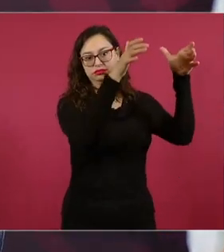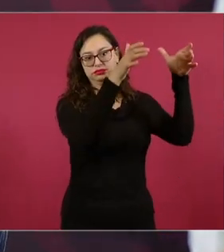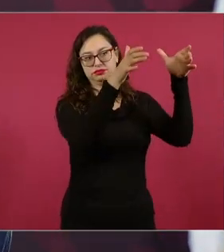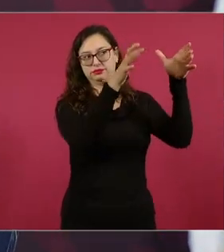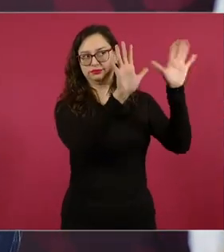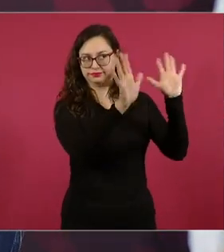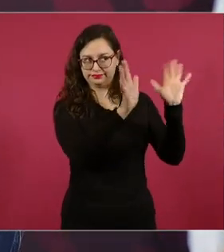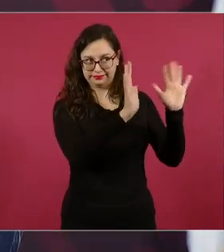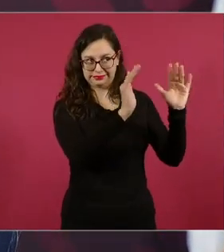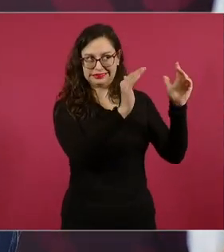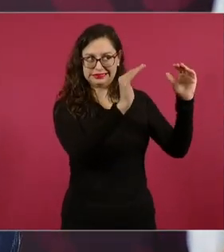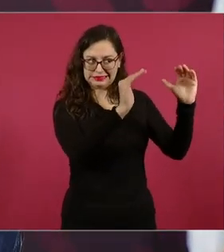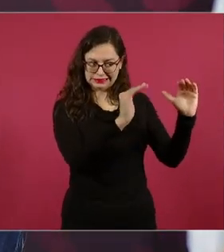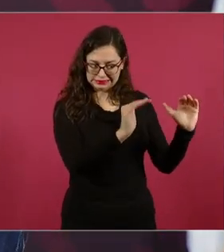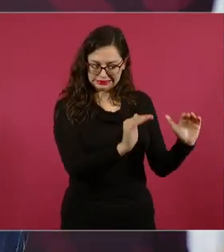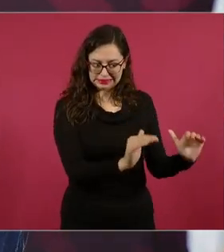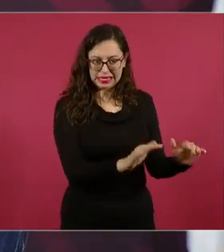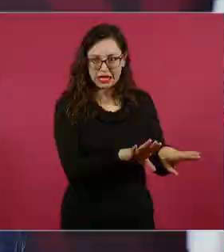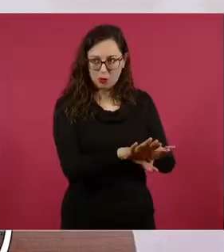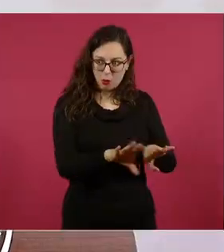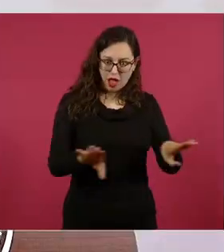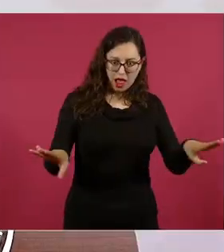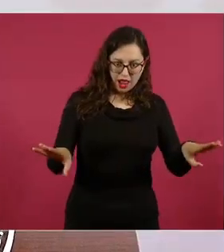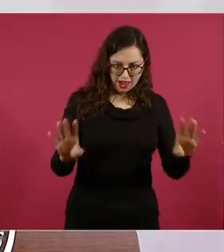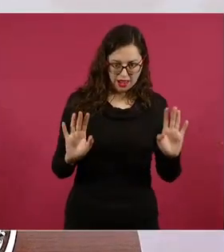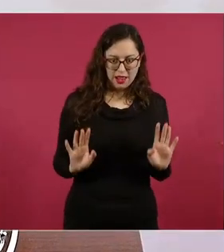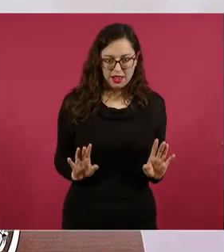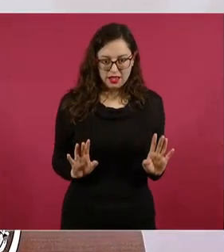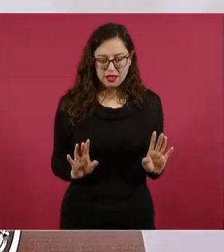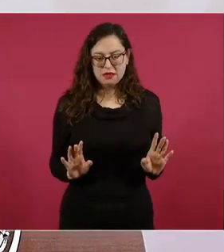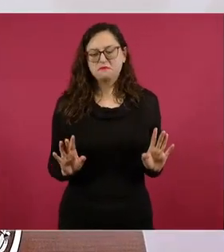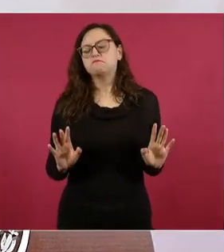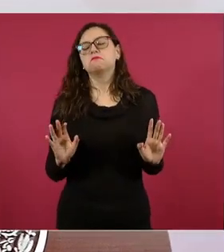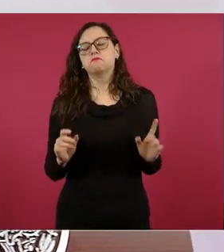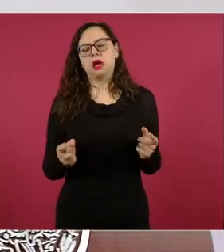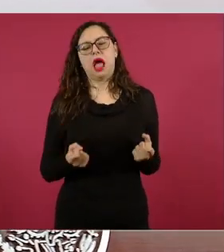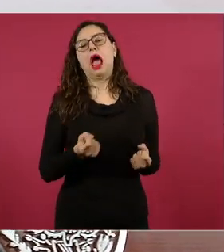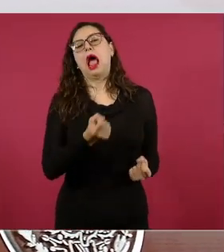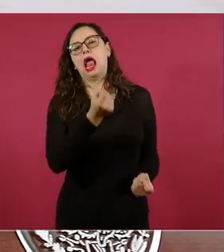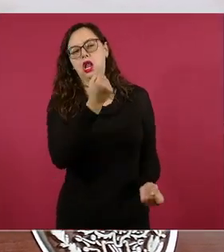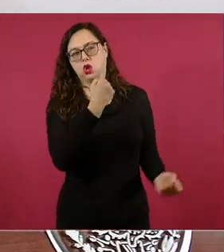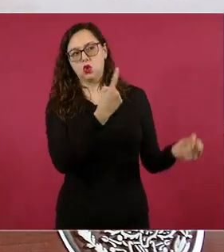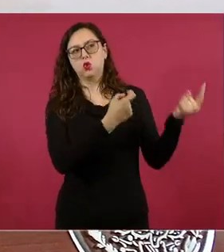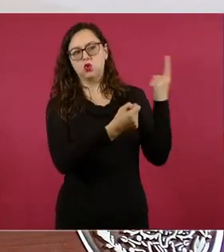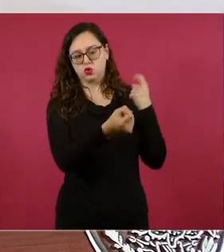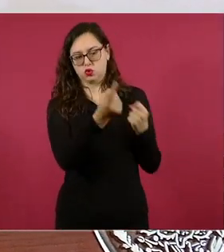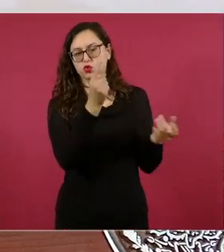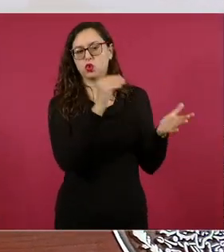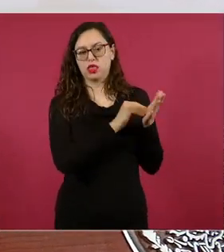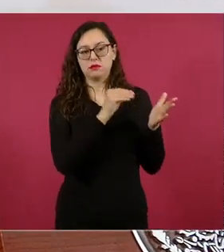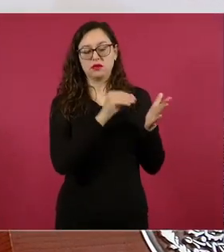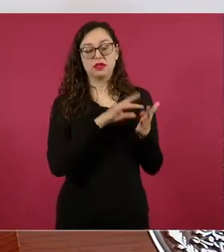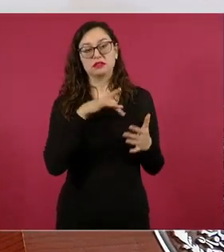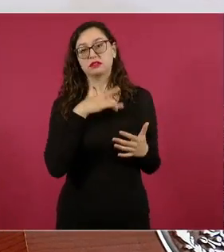Algunos, no todos. Hay quienes cumplen muy bien su función.